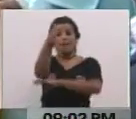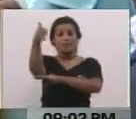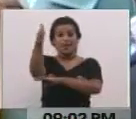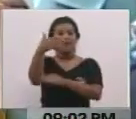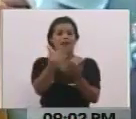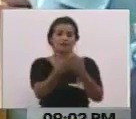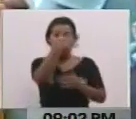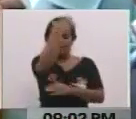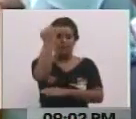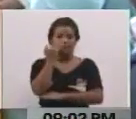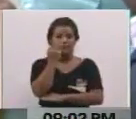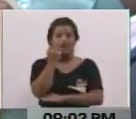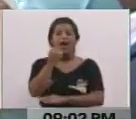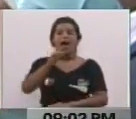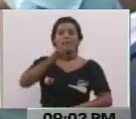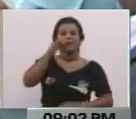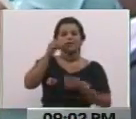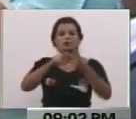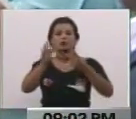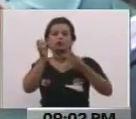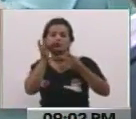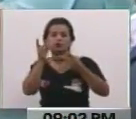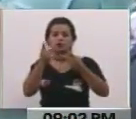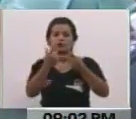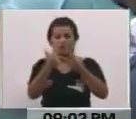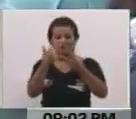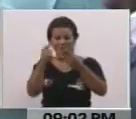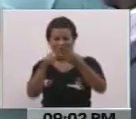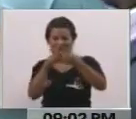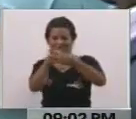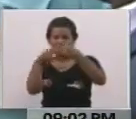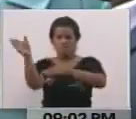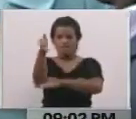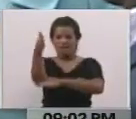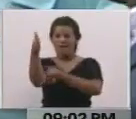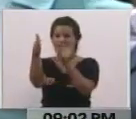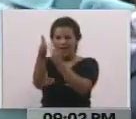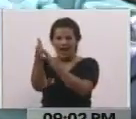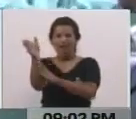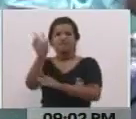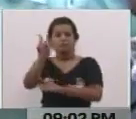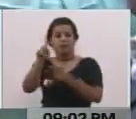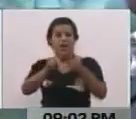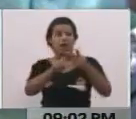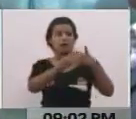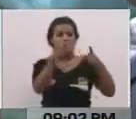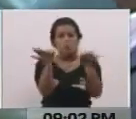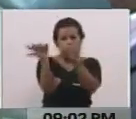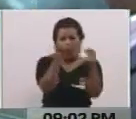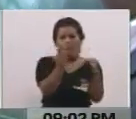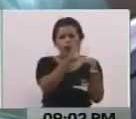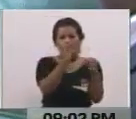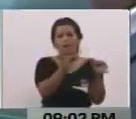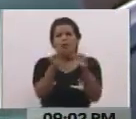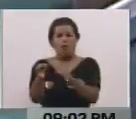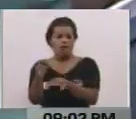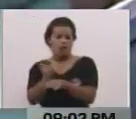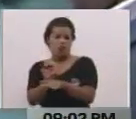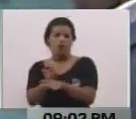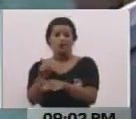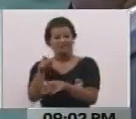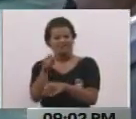nos representa a nosotros, a Colombia, sí, a Ecuador. Eso lo hizo Francisco Miranda. Entonces yo quiero colocarte esto para